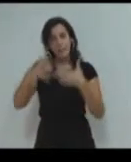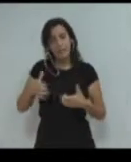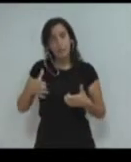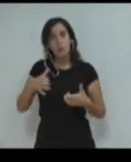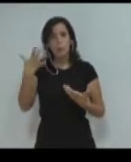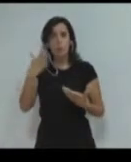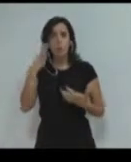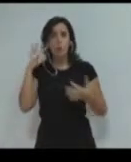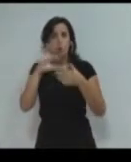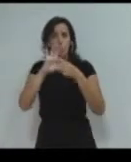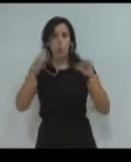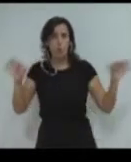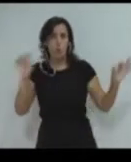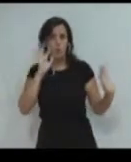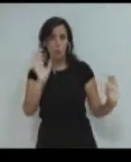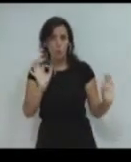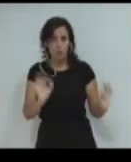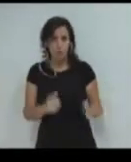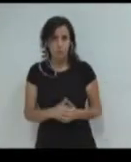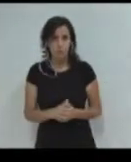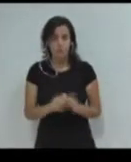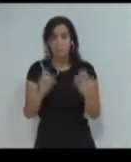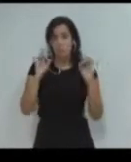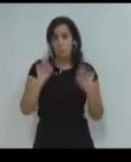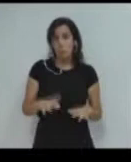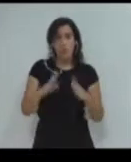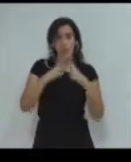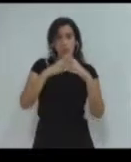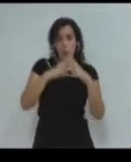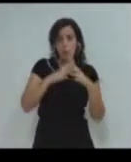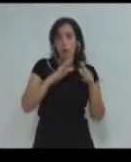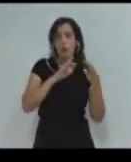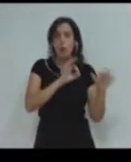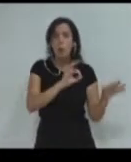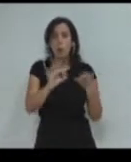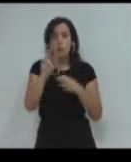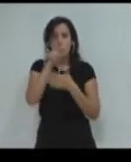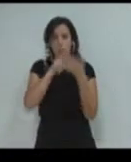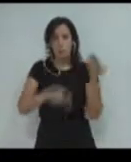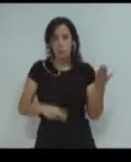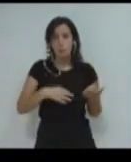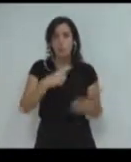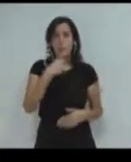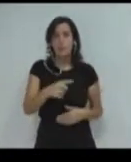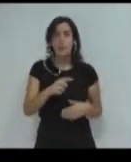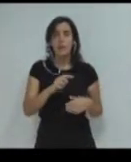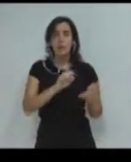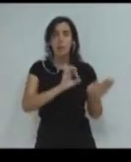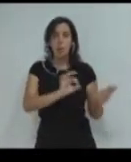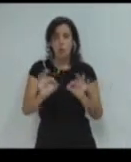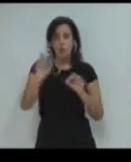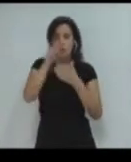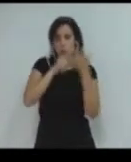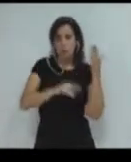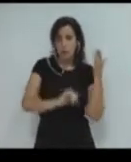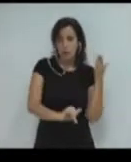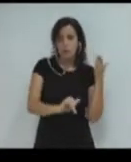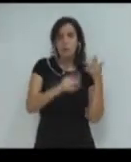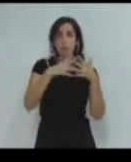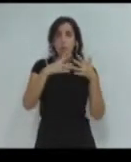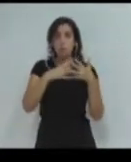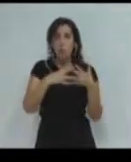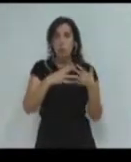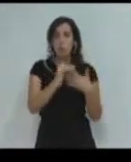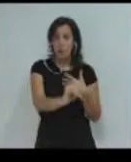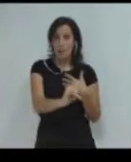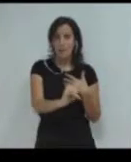sentido. Y lo mismo en la estructura o el orden de lectura. Te puedo decir que hay orden de lectura y que está estructurado, pero